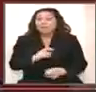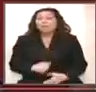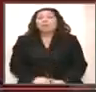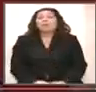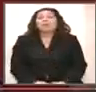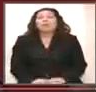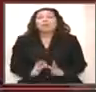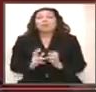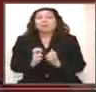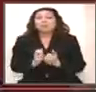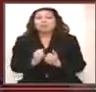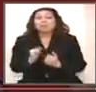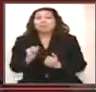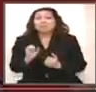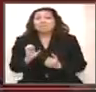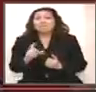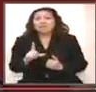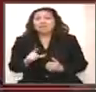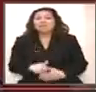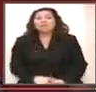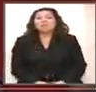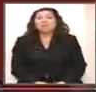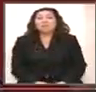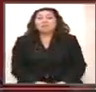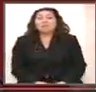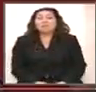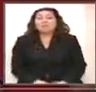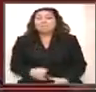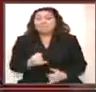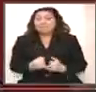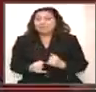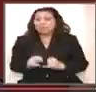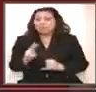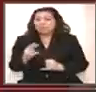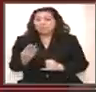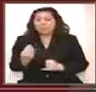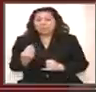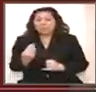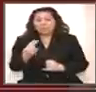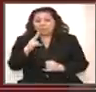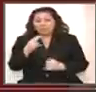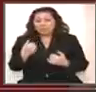y de la sociedad civil. Para finales del 2014,